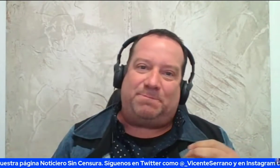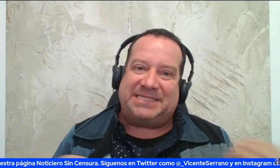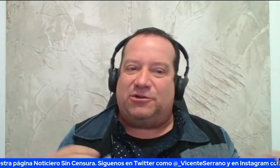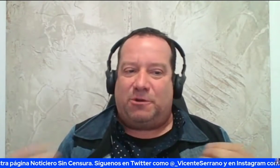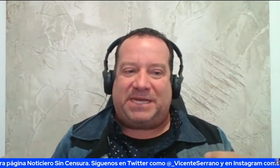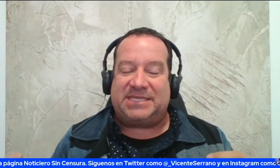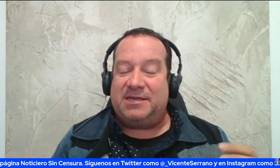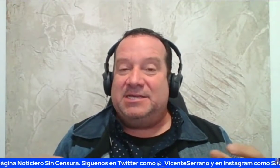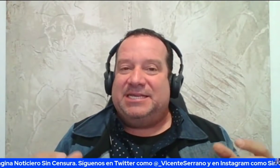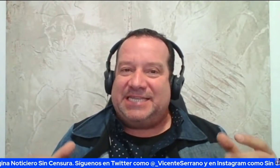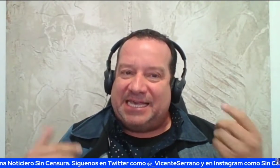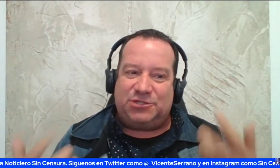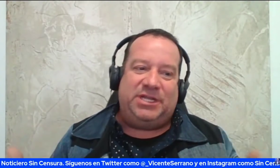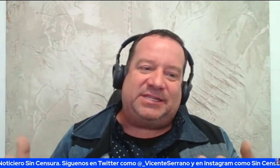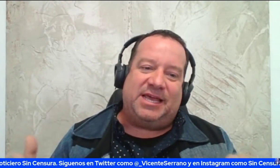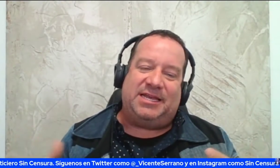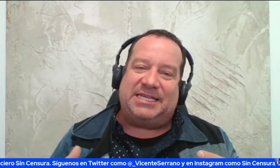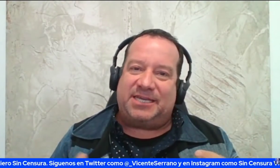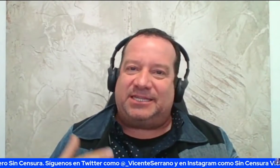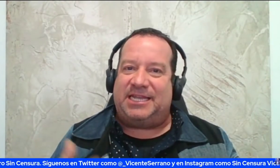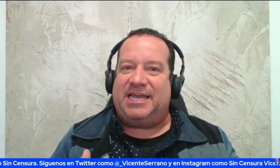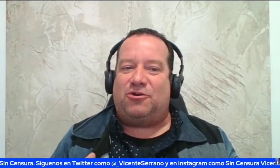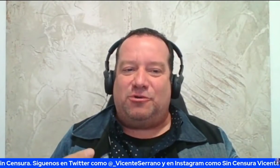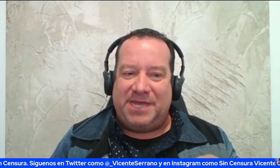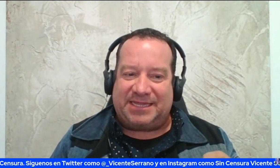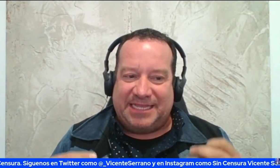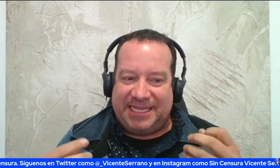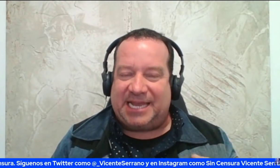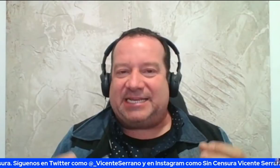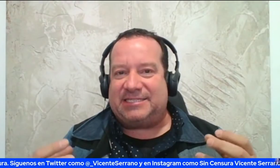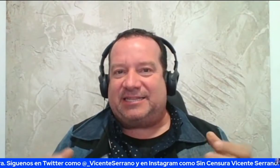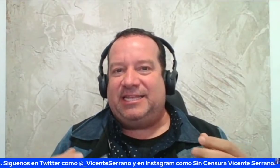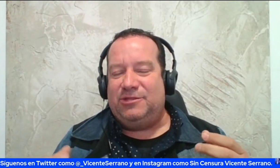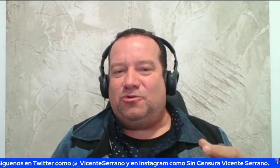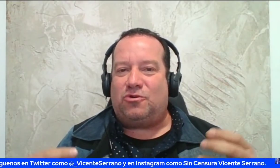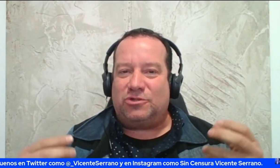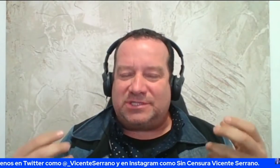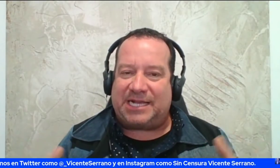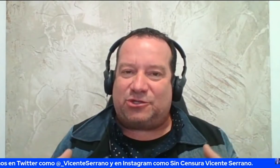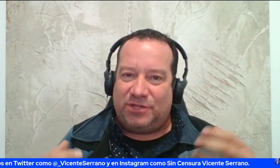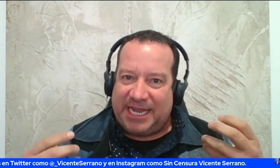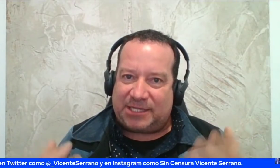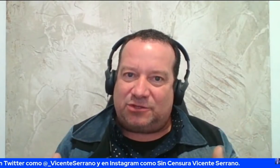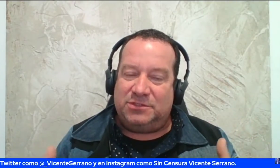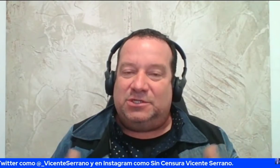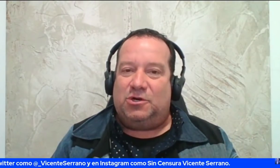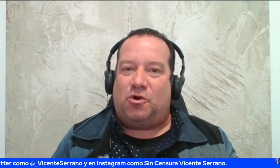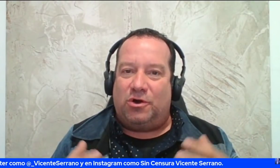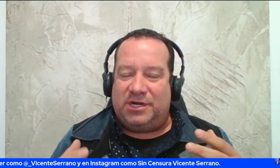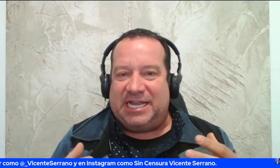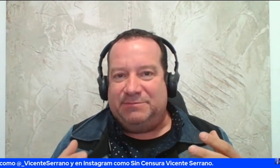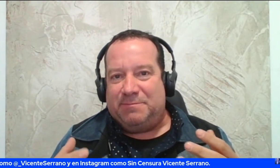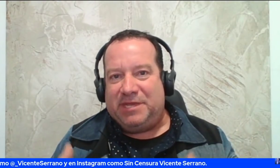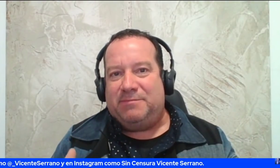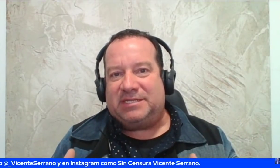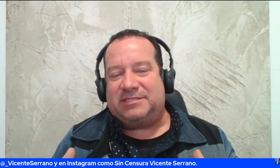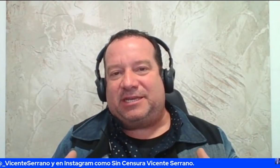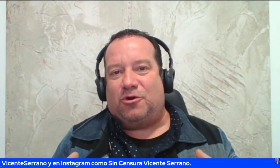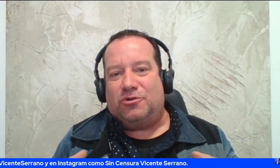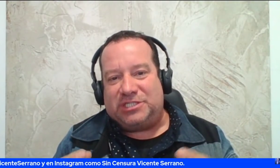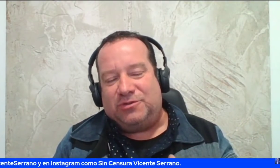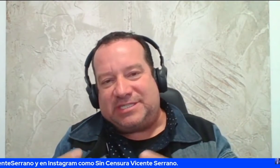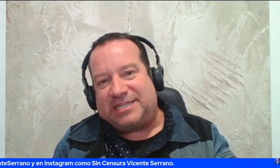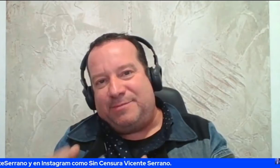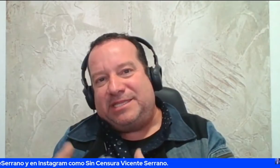Pero si esto pasa o no pasa, ya desde ahorita la Secretaría de Economía tendría que estar teniendo un contacto directo con las